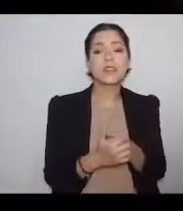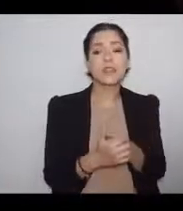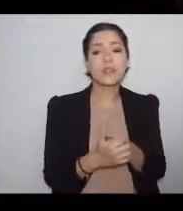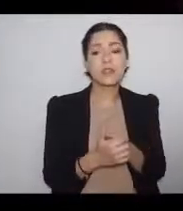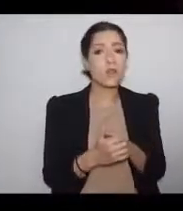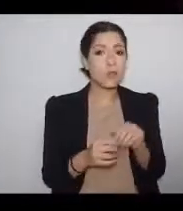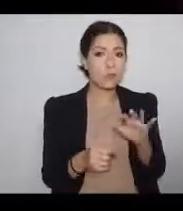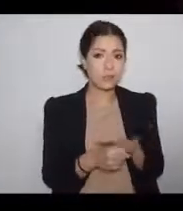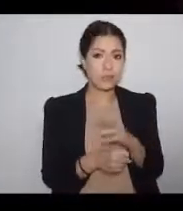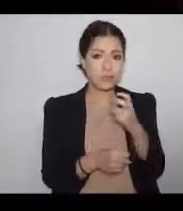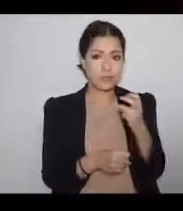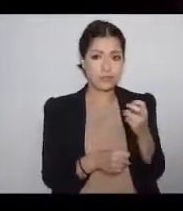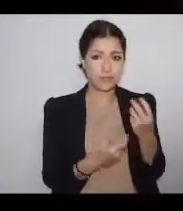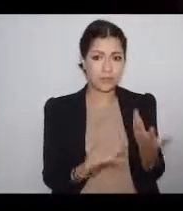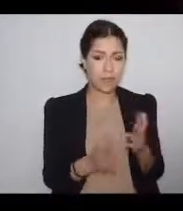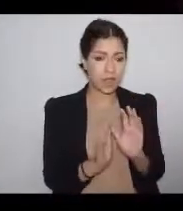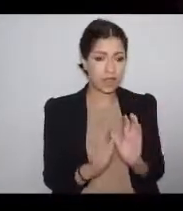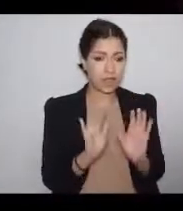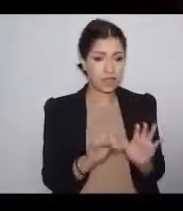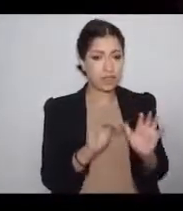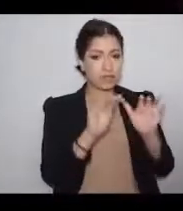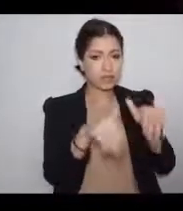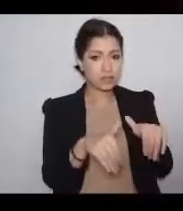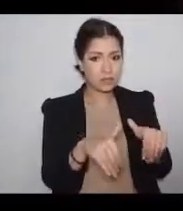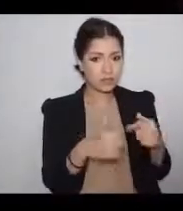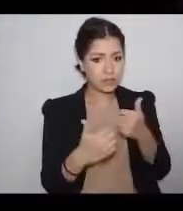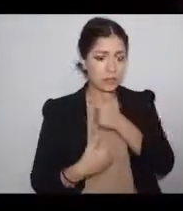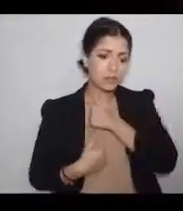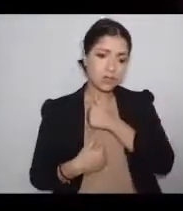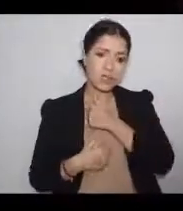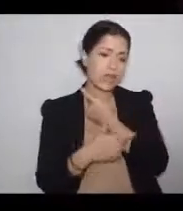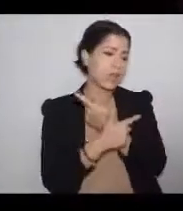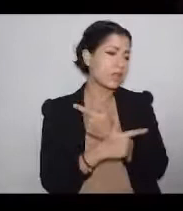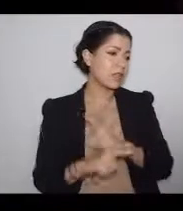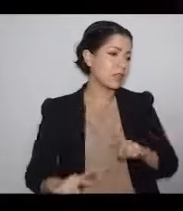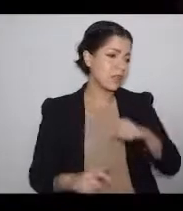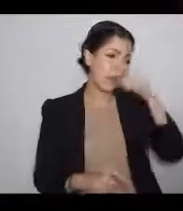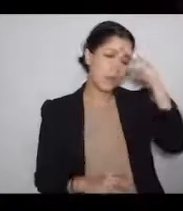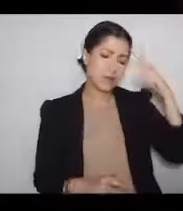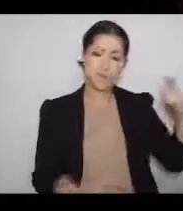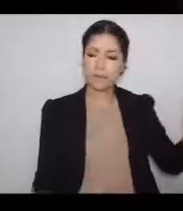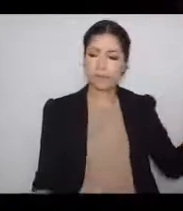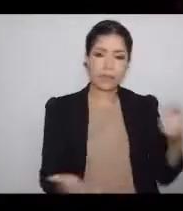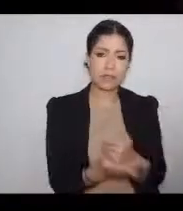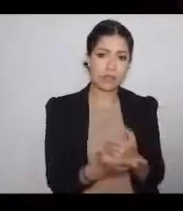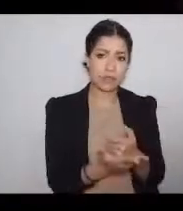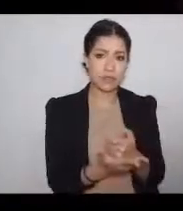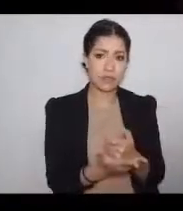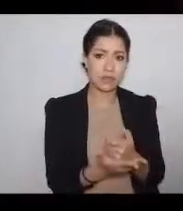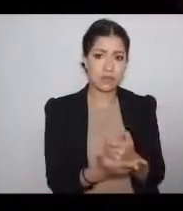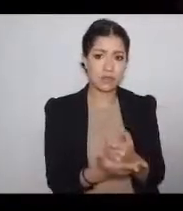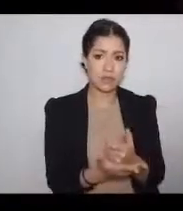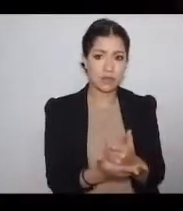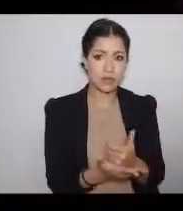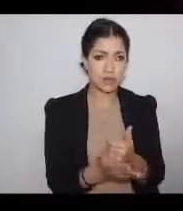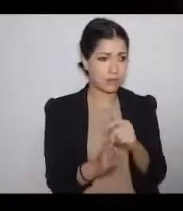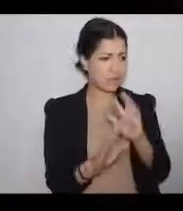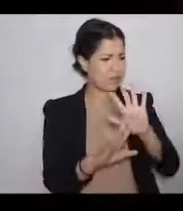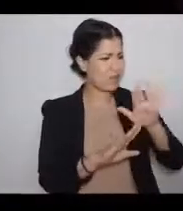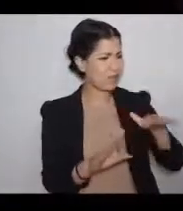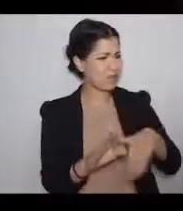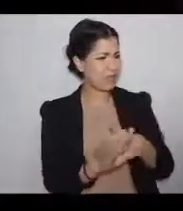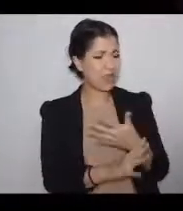Se contrató en cualquier tropa a cambio de unas monedas. Combatió a los protestantes, él que era